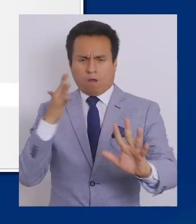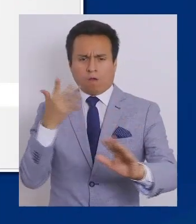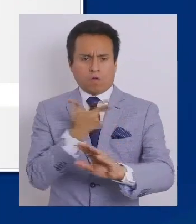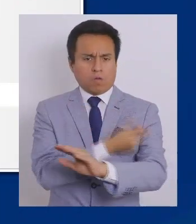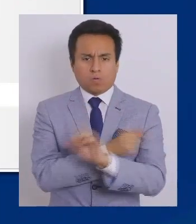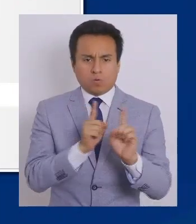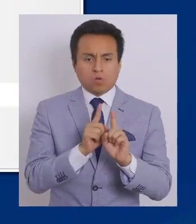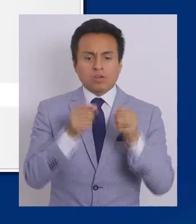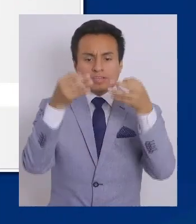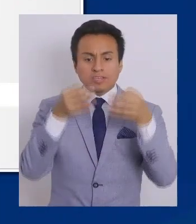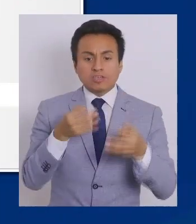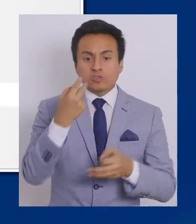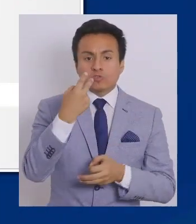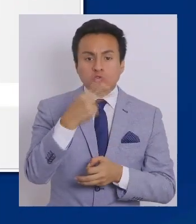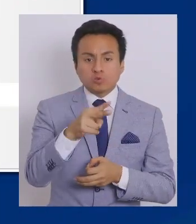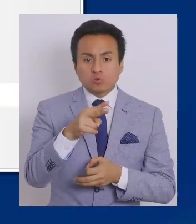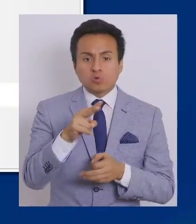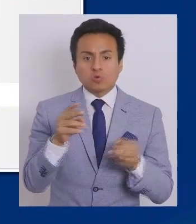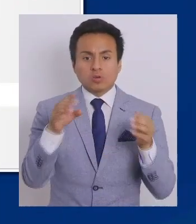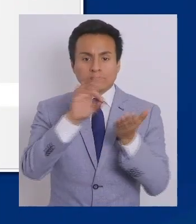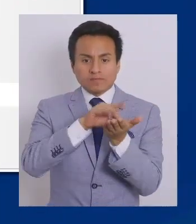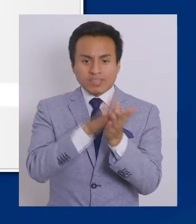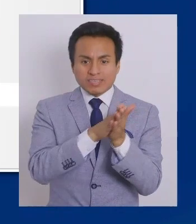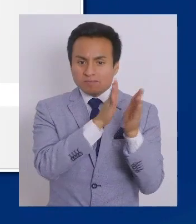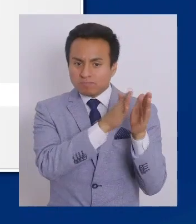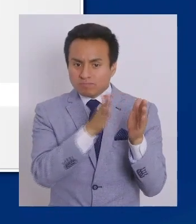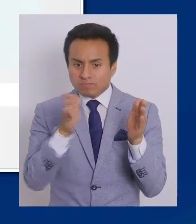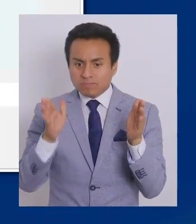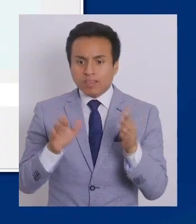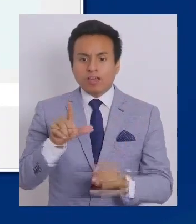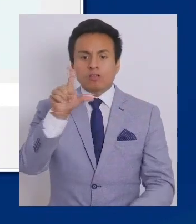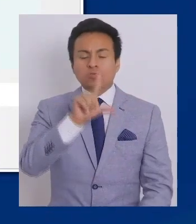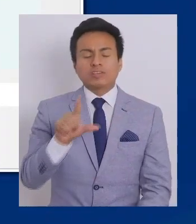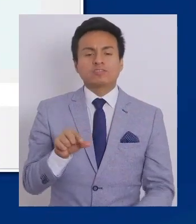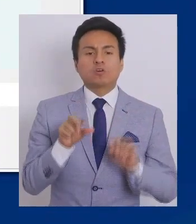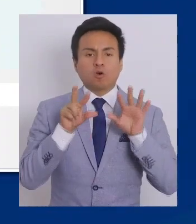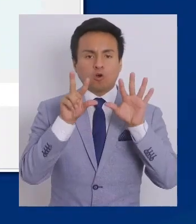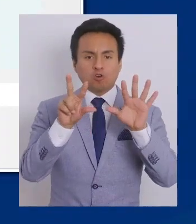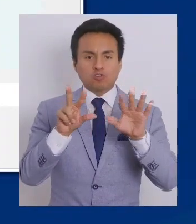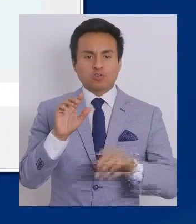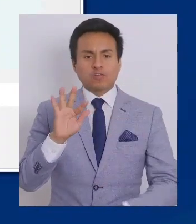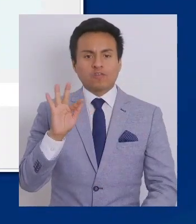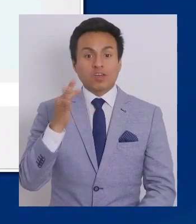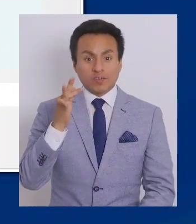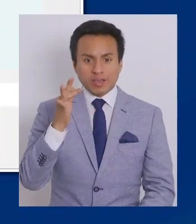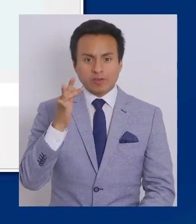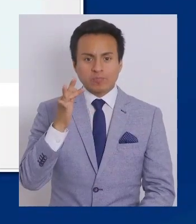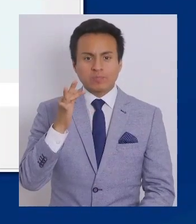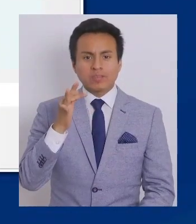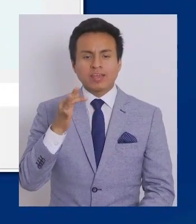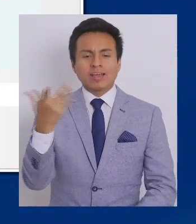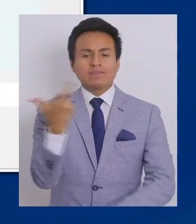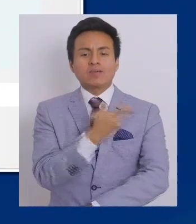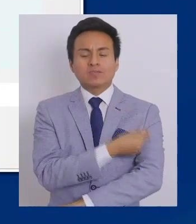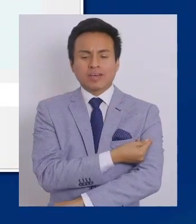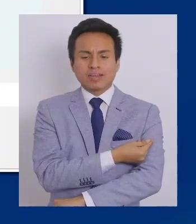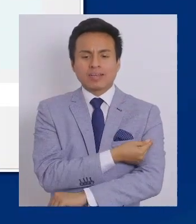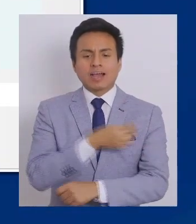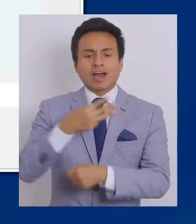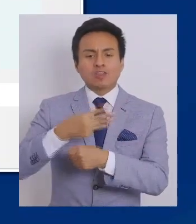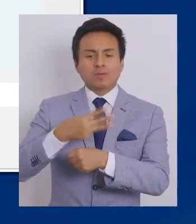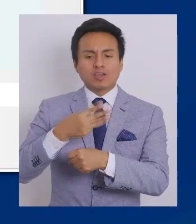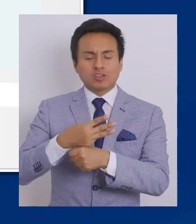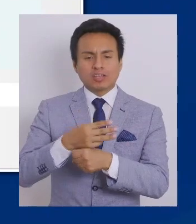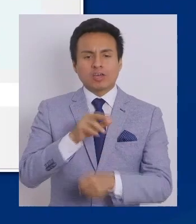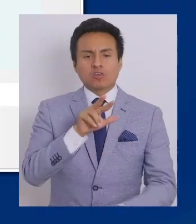gente concurra según este calendario el lunes 8 de febrero vamos a vacunar a los adultos mayores